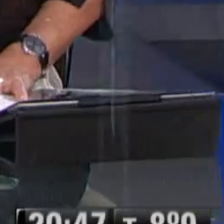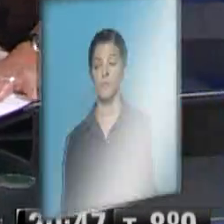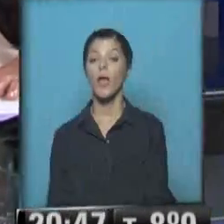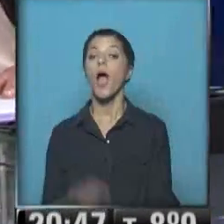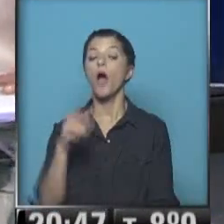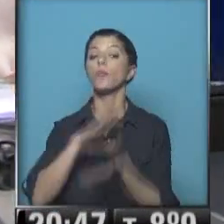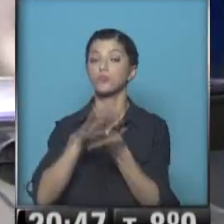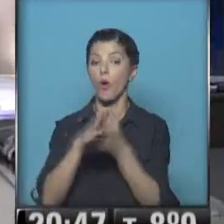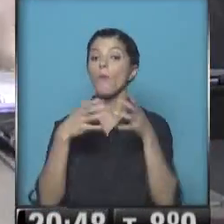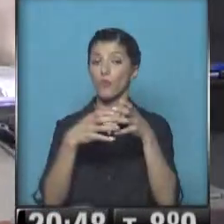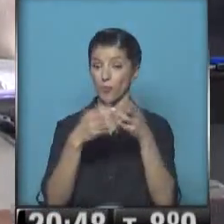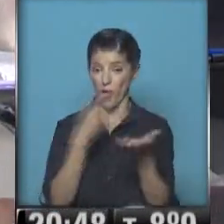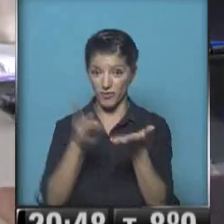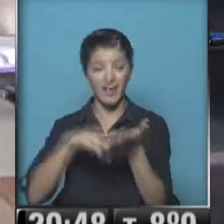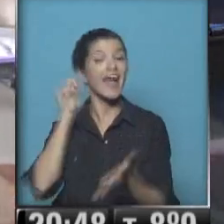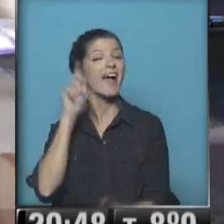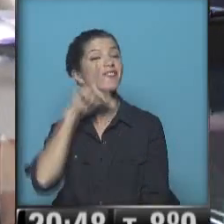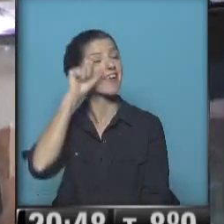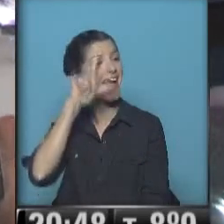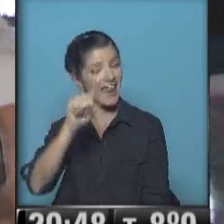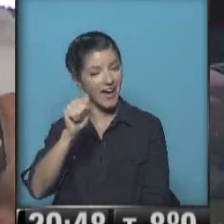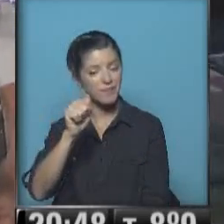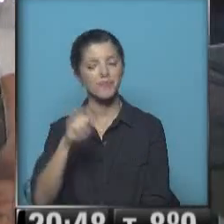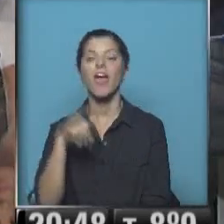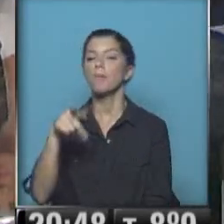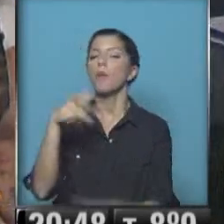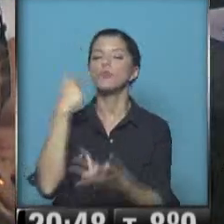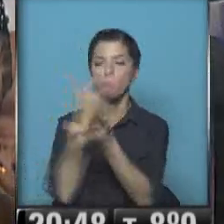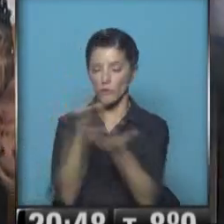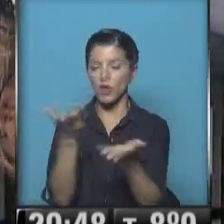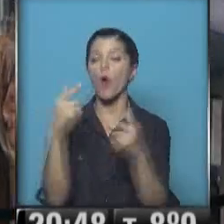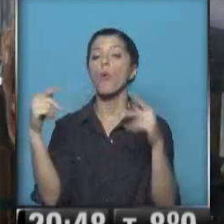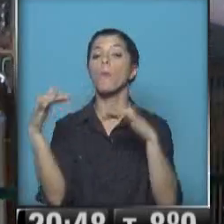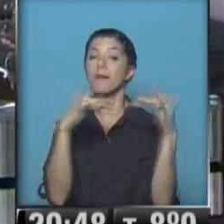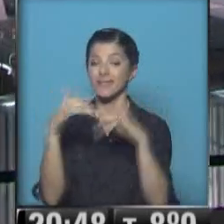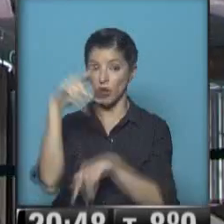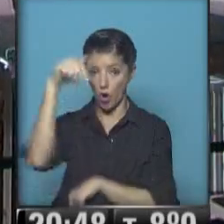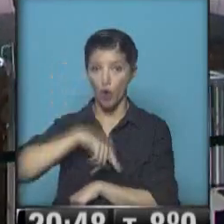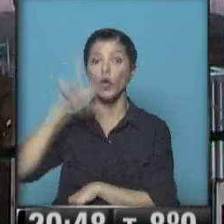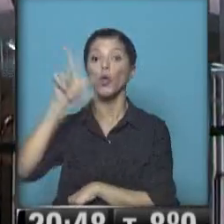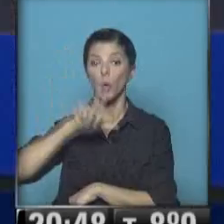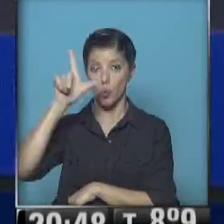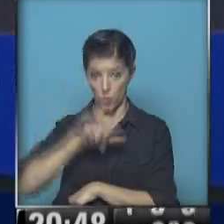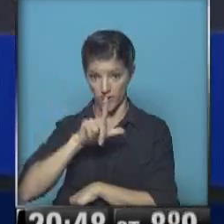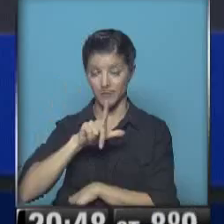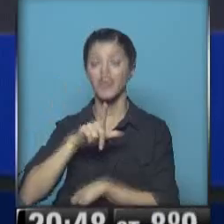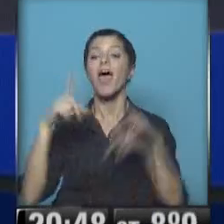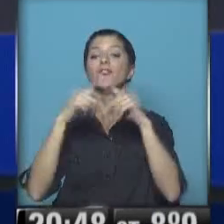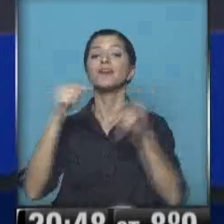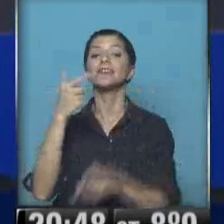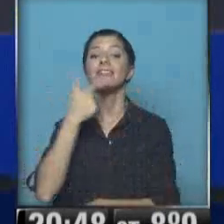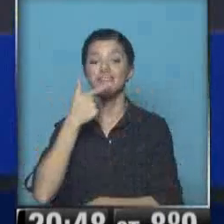Volvemos a hablar de fútbol con Gabriela Previtera. Gaby. Vamos a repasar uno de los partidos que se han disputado en esta jornada de lunes de la fecha número 17 que